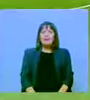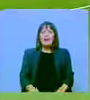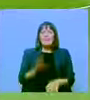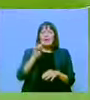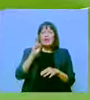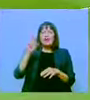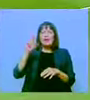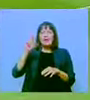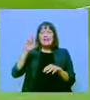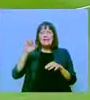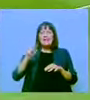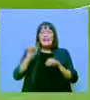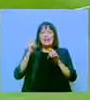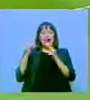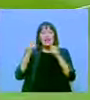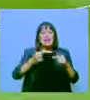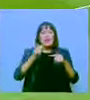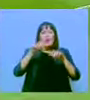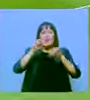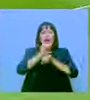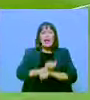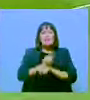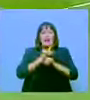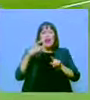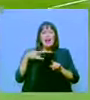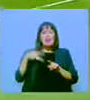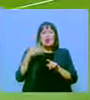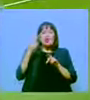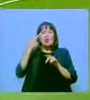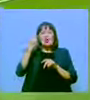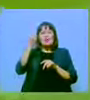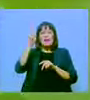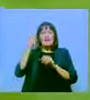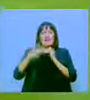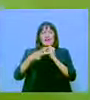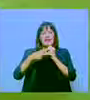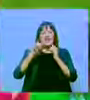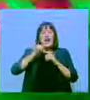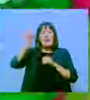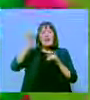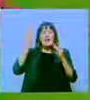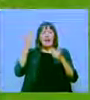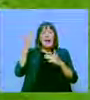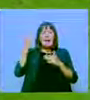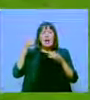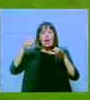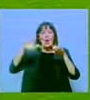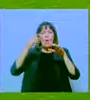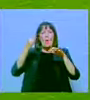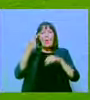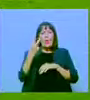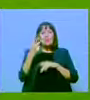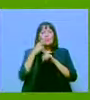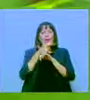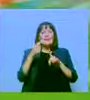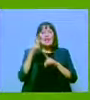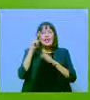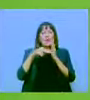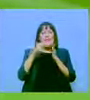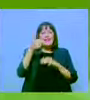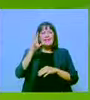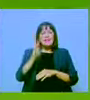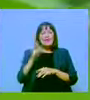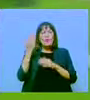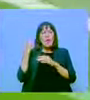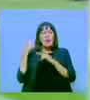Mariano Torres regresa a un clásico. El volante argentino enfrentó 12 veces a Liga Deportiva Alajuelense y le anotó un par de goles desde el